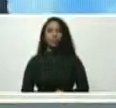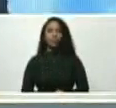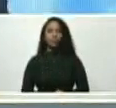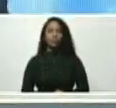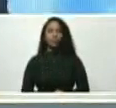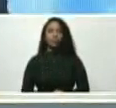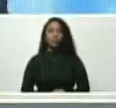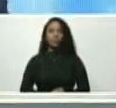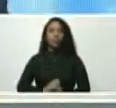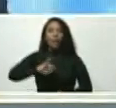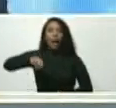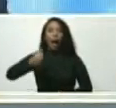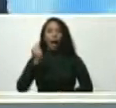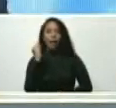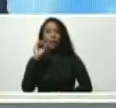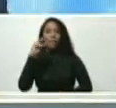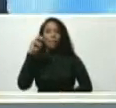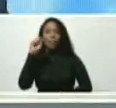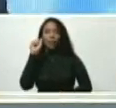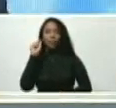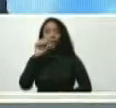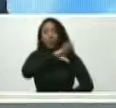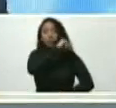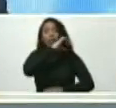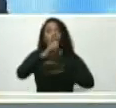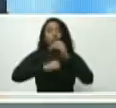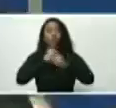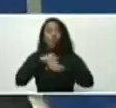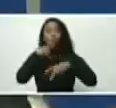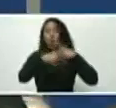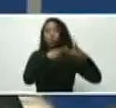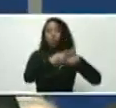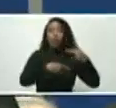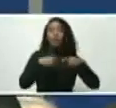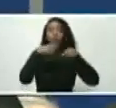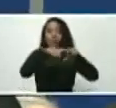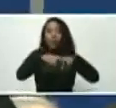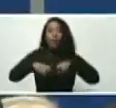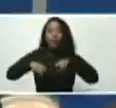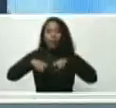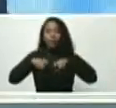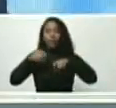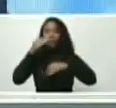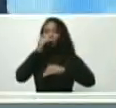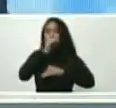Jaime González, director de la Asociación de Productores Agrícolas de Occidente.